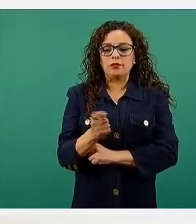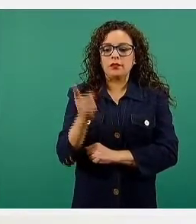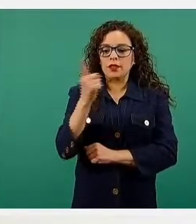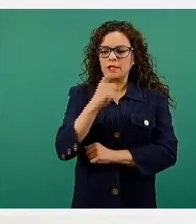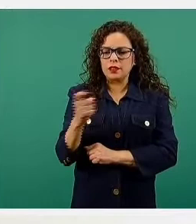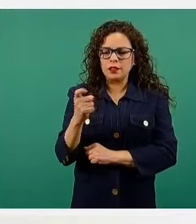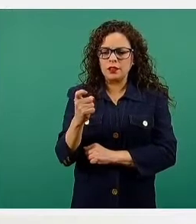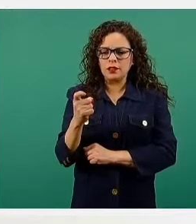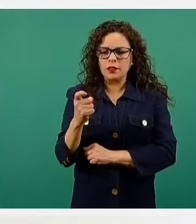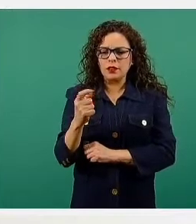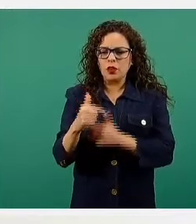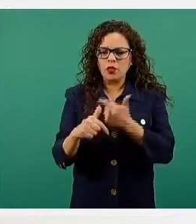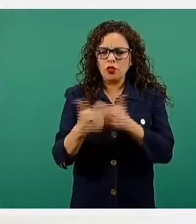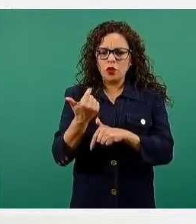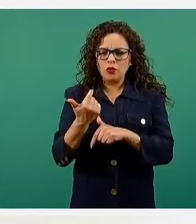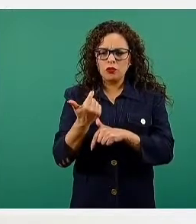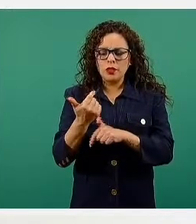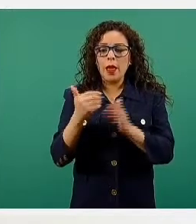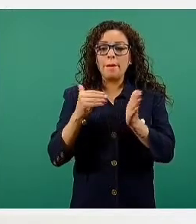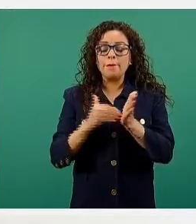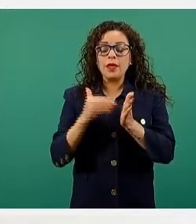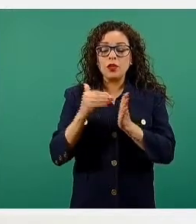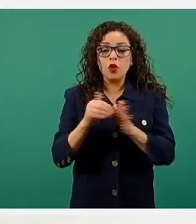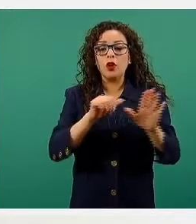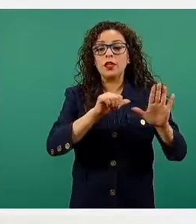112, la siguiente, por favor, a